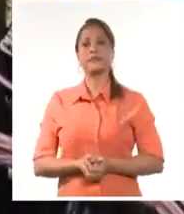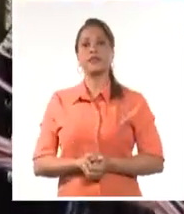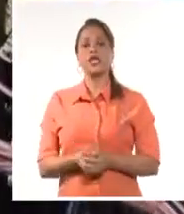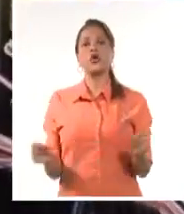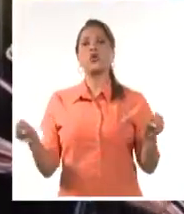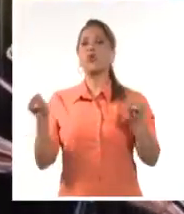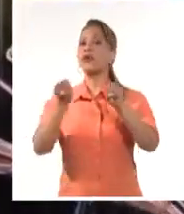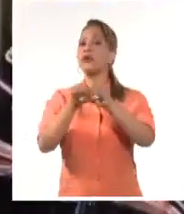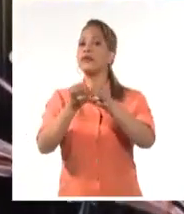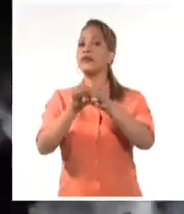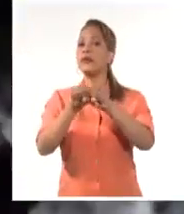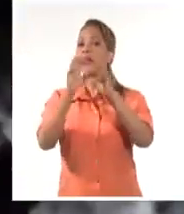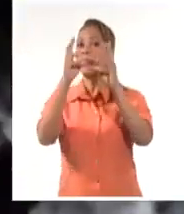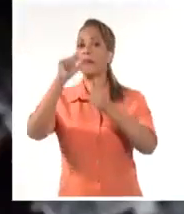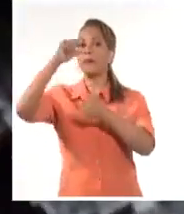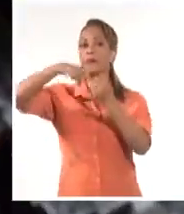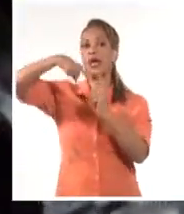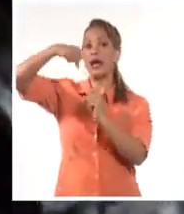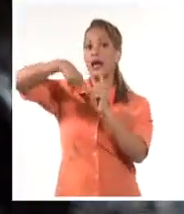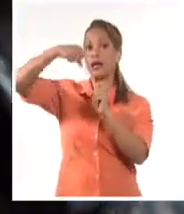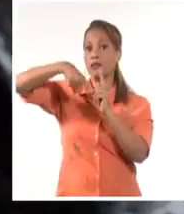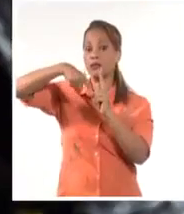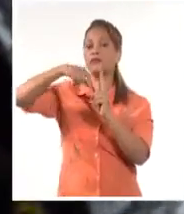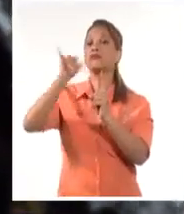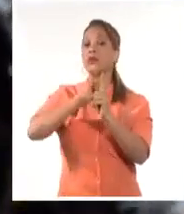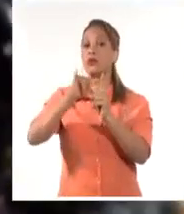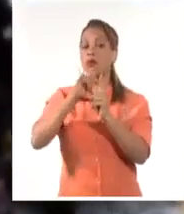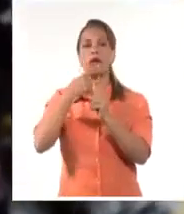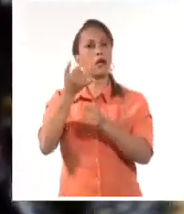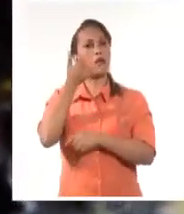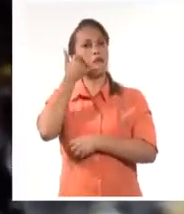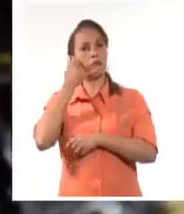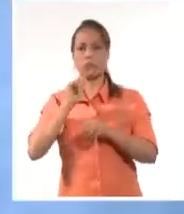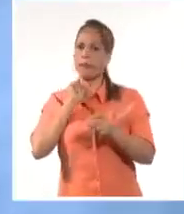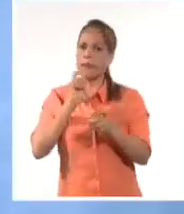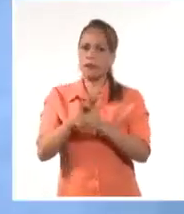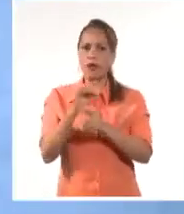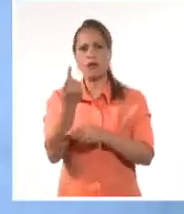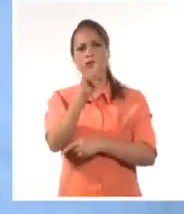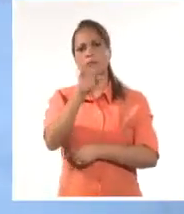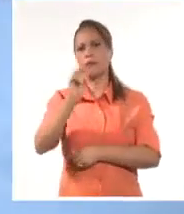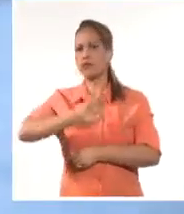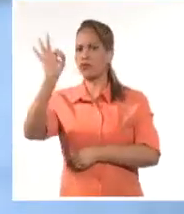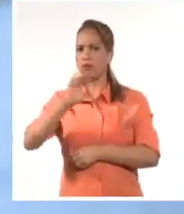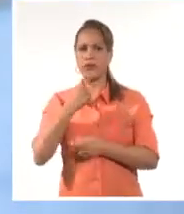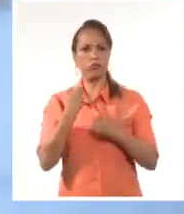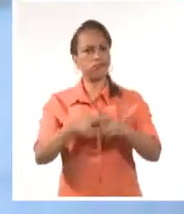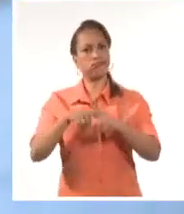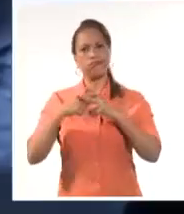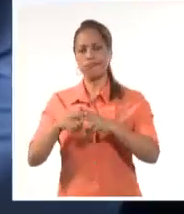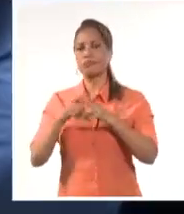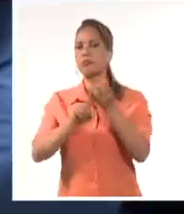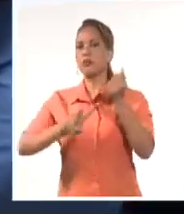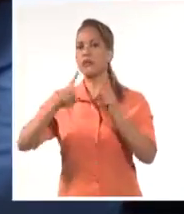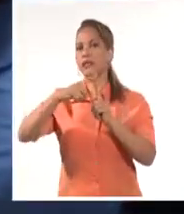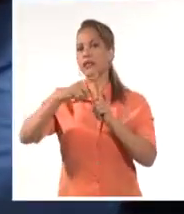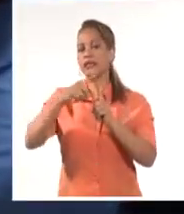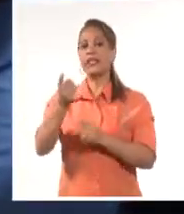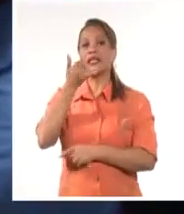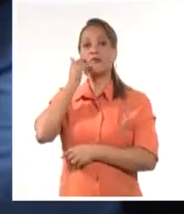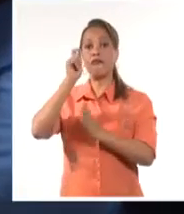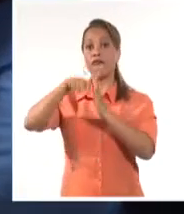conexión de datos a través de los móviles con las radiobases ya puestas en servicio está a un 100% en nuestra provincia. La telefonía fija